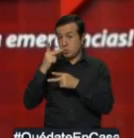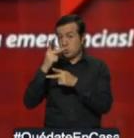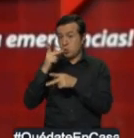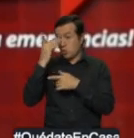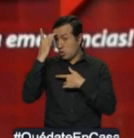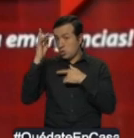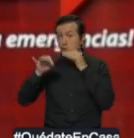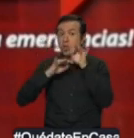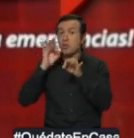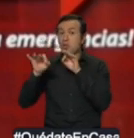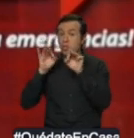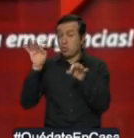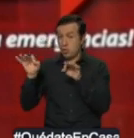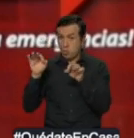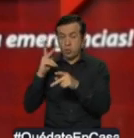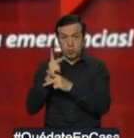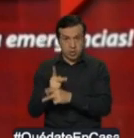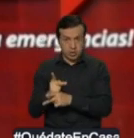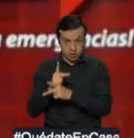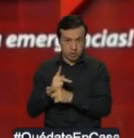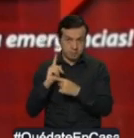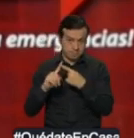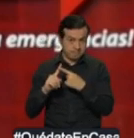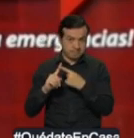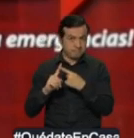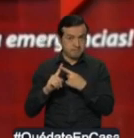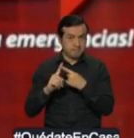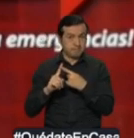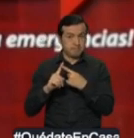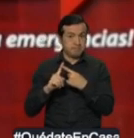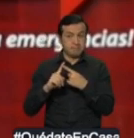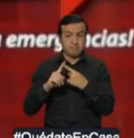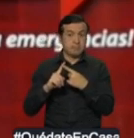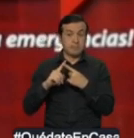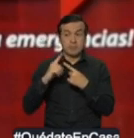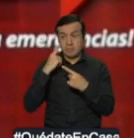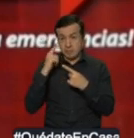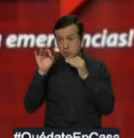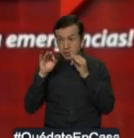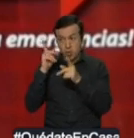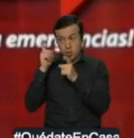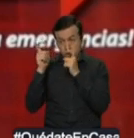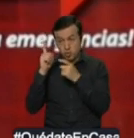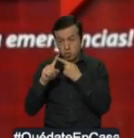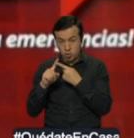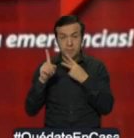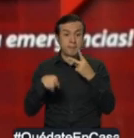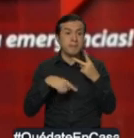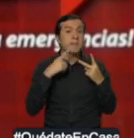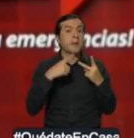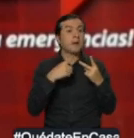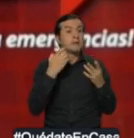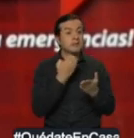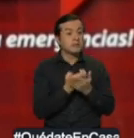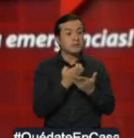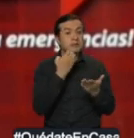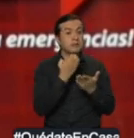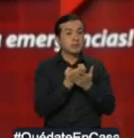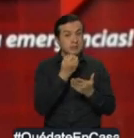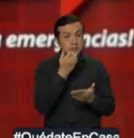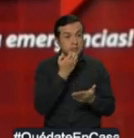contagio para mitigar el contagio porque no lo podemos llevar a cero pero al mismo tiempo hay que tener un equilibrio con las actividades